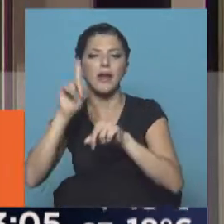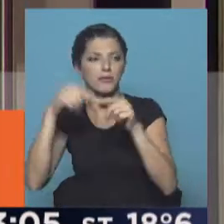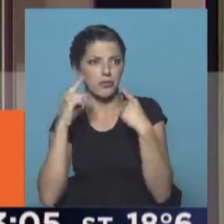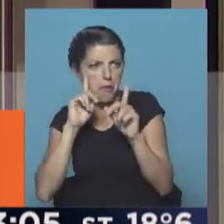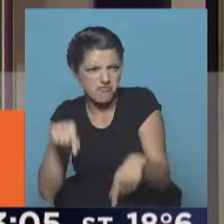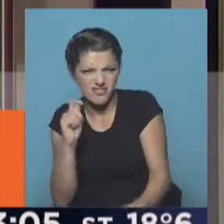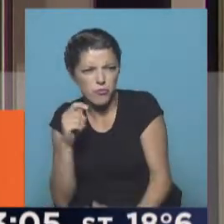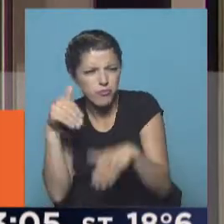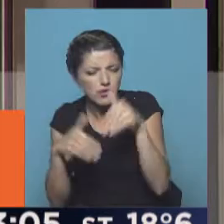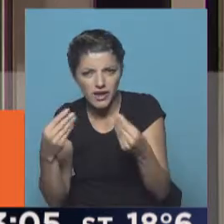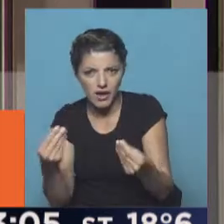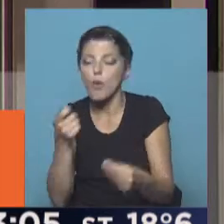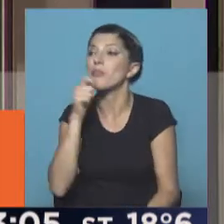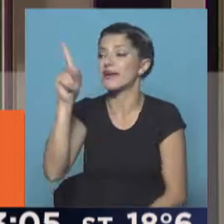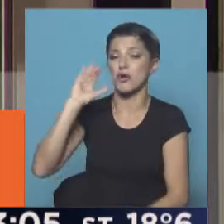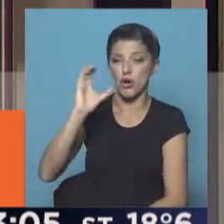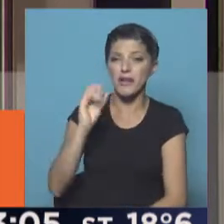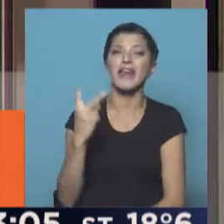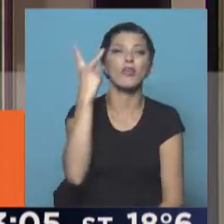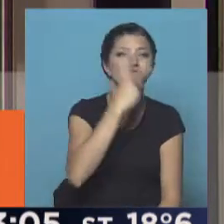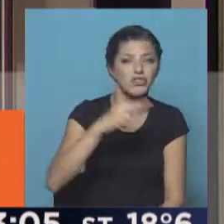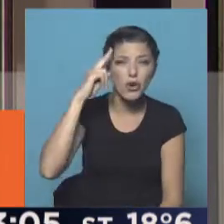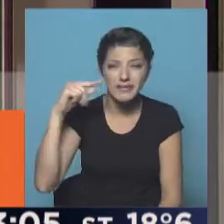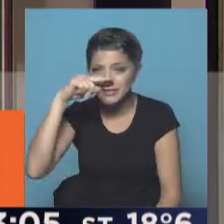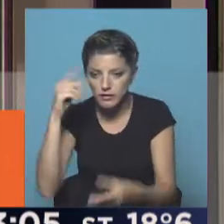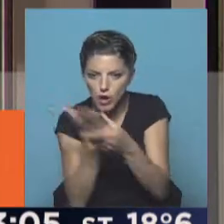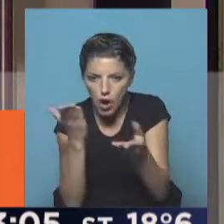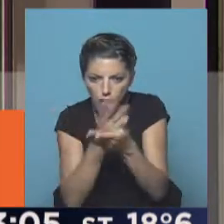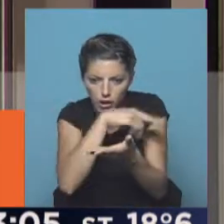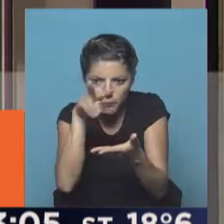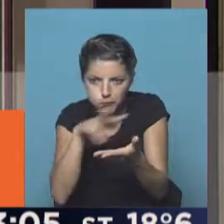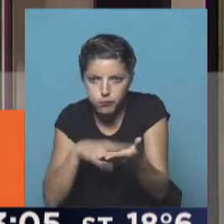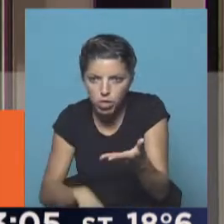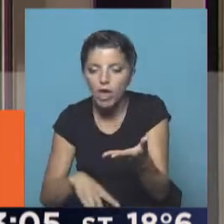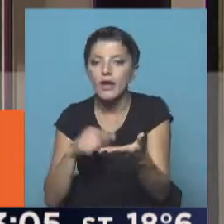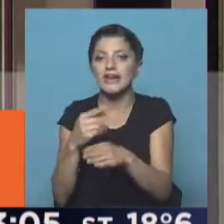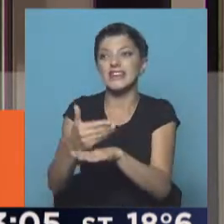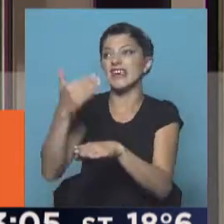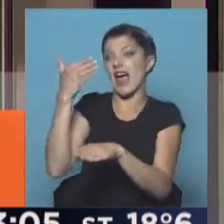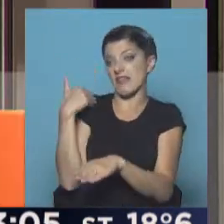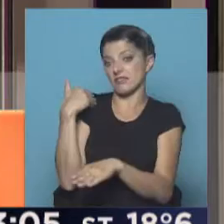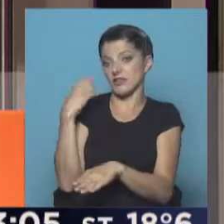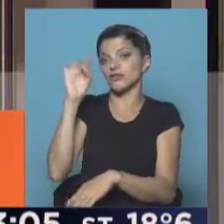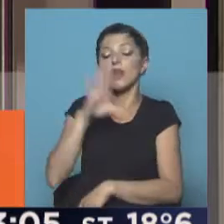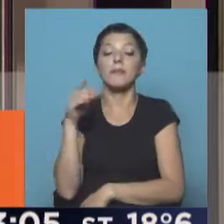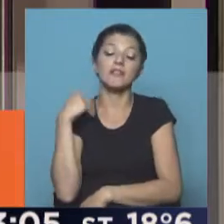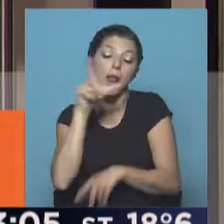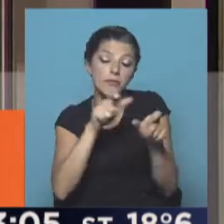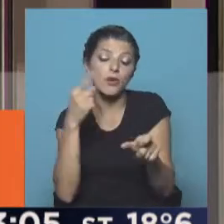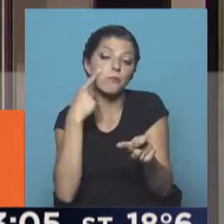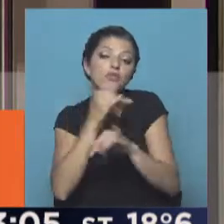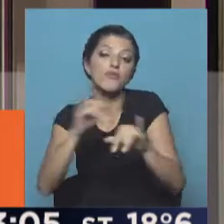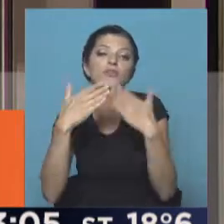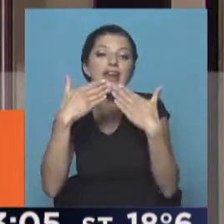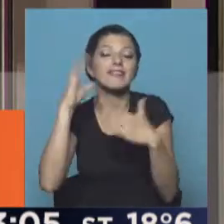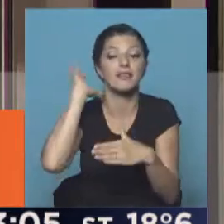eran 297 páginas que había que analizarse. A eso se le suma que antes solo la gran influencia era la radio o la televisión y ahora hay que